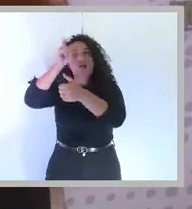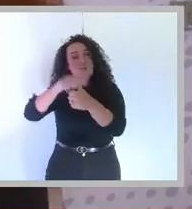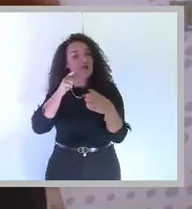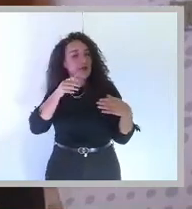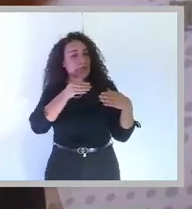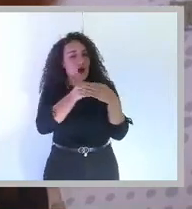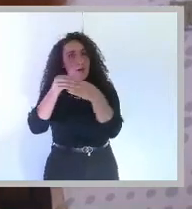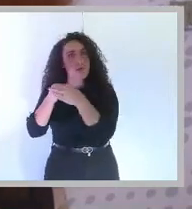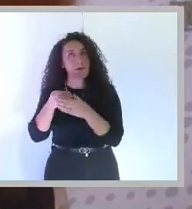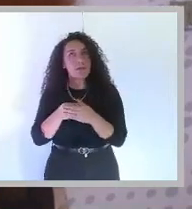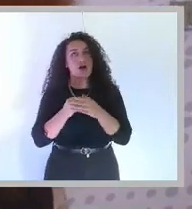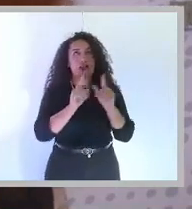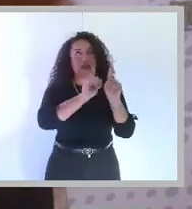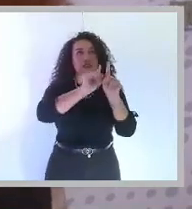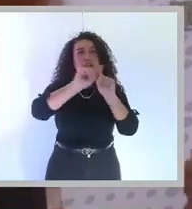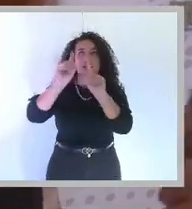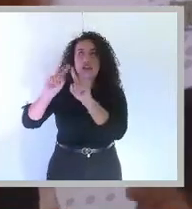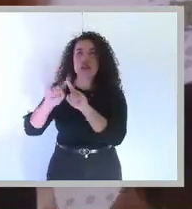local.